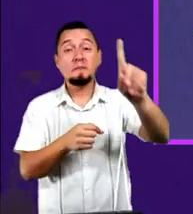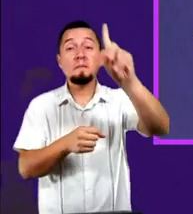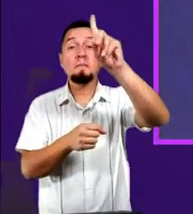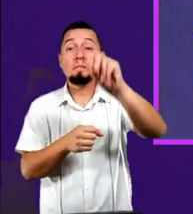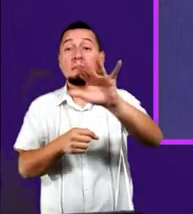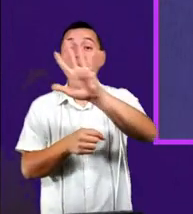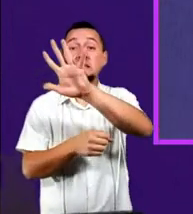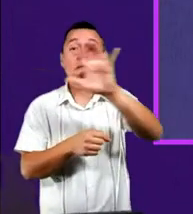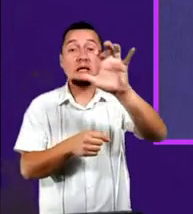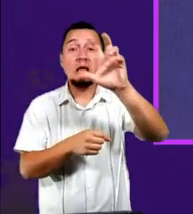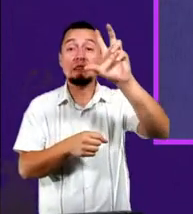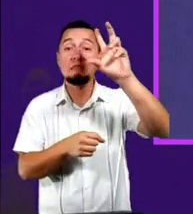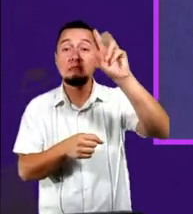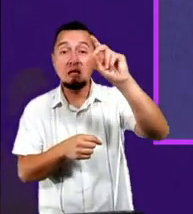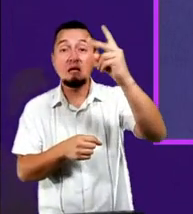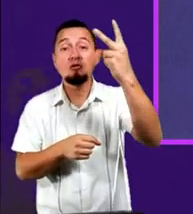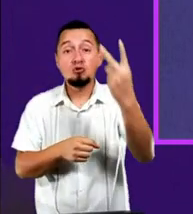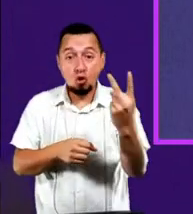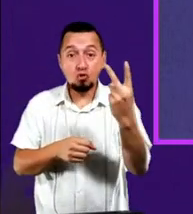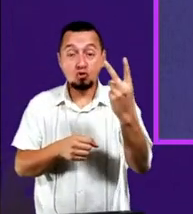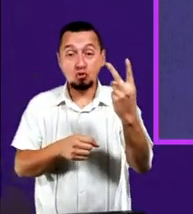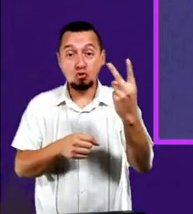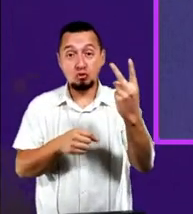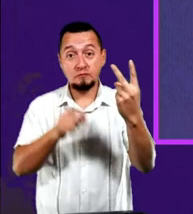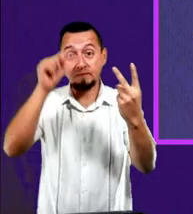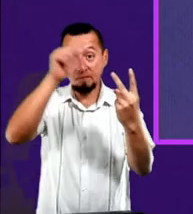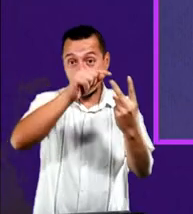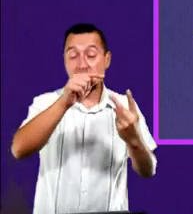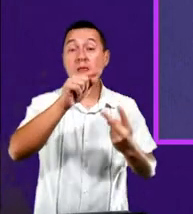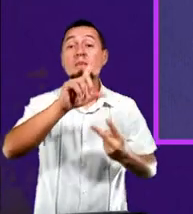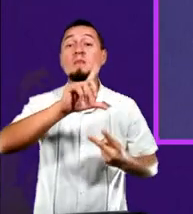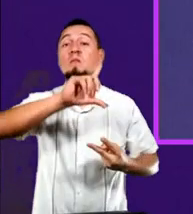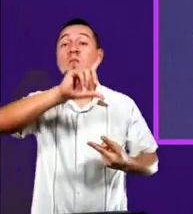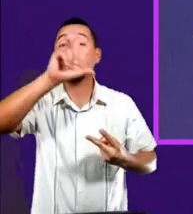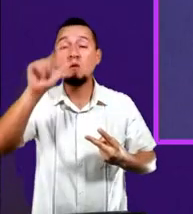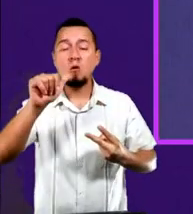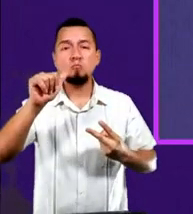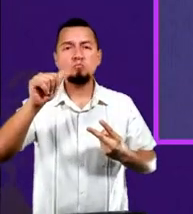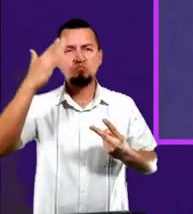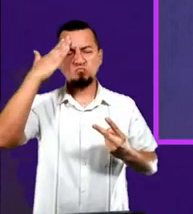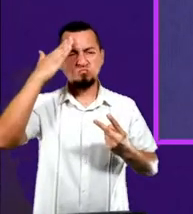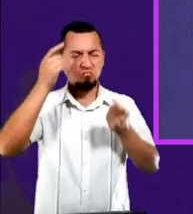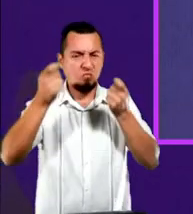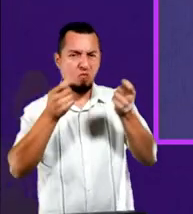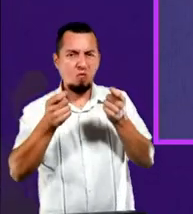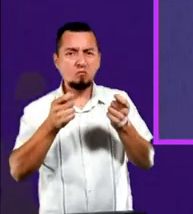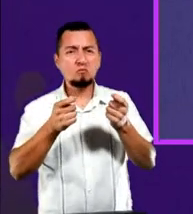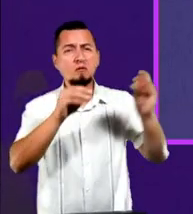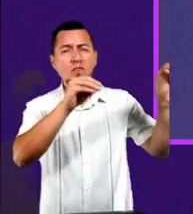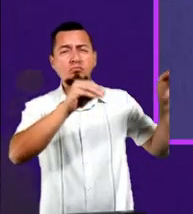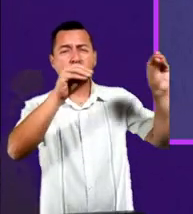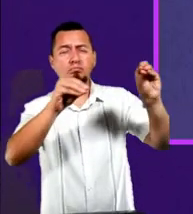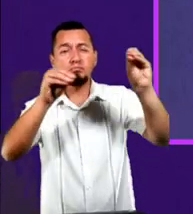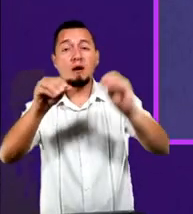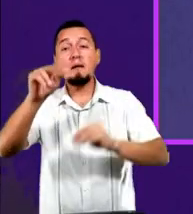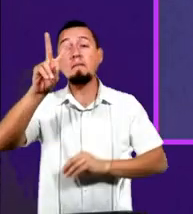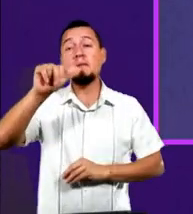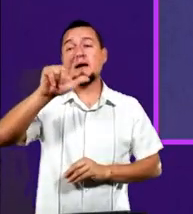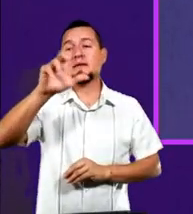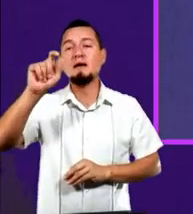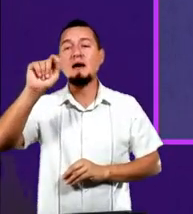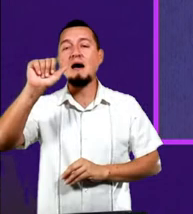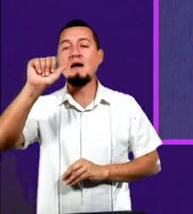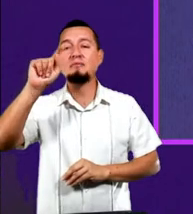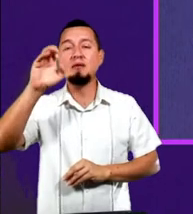1532 y la sede definitiva aquí en el Valle de Temajac en 1542. Si